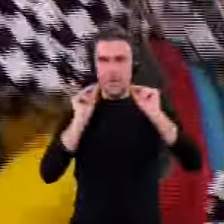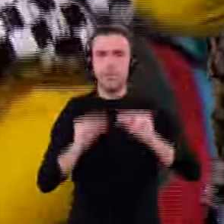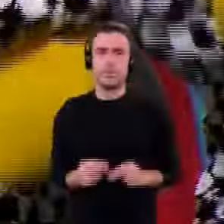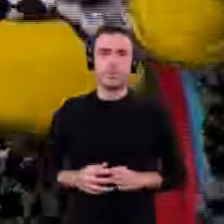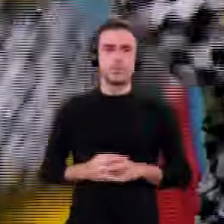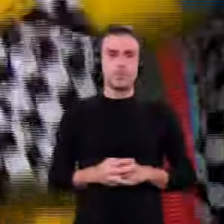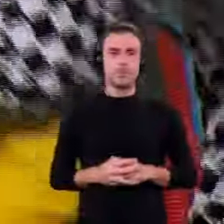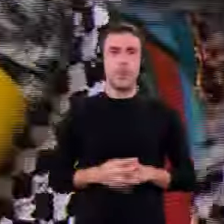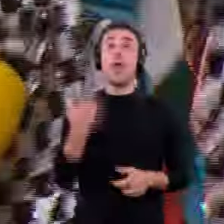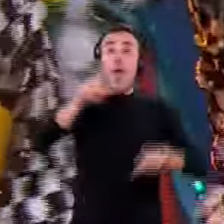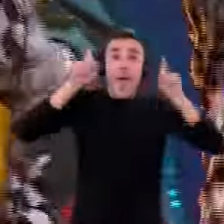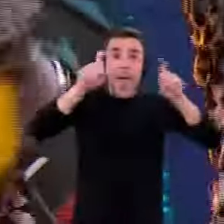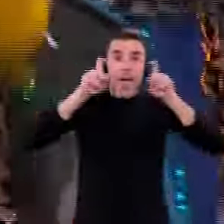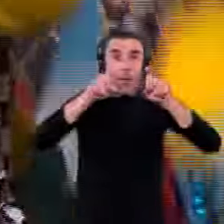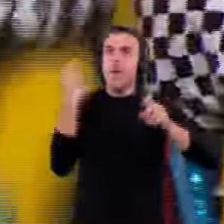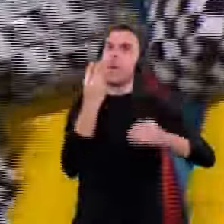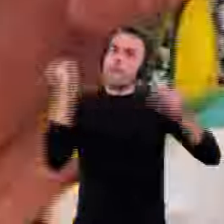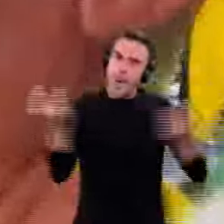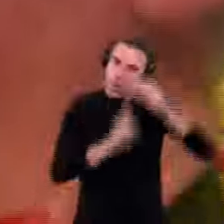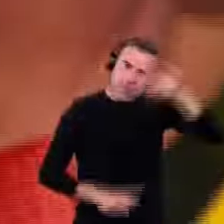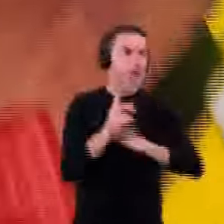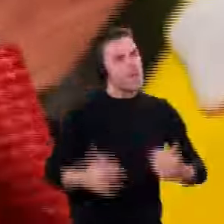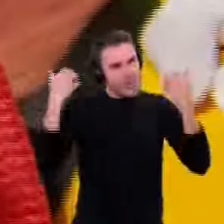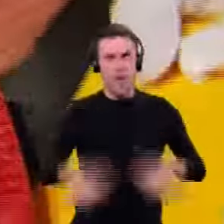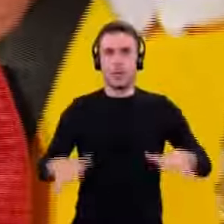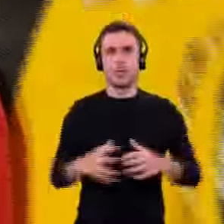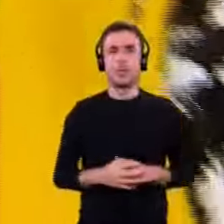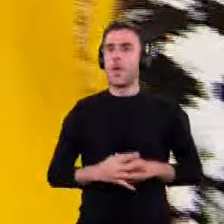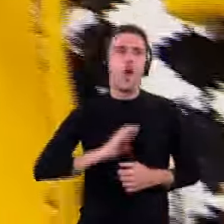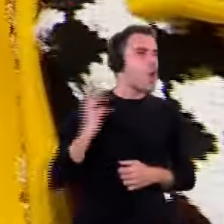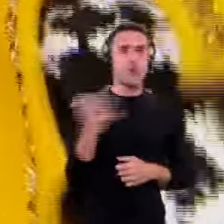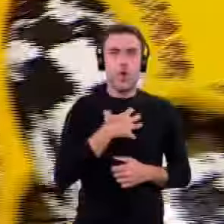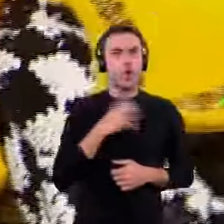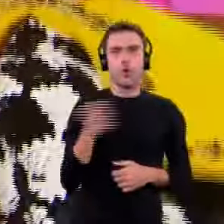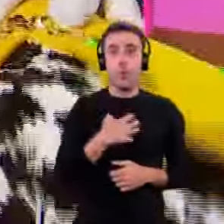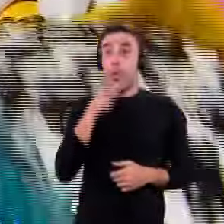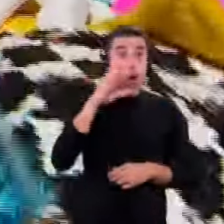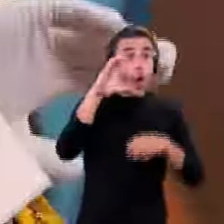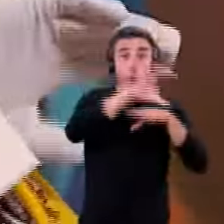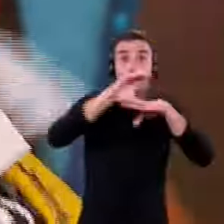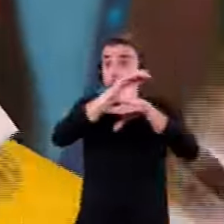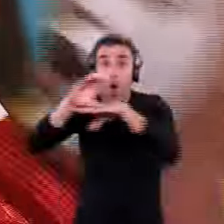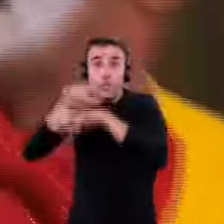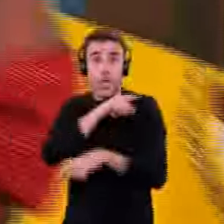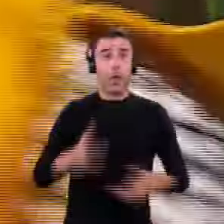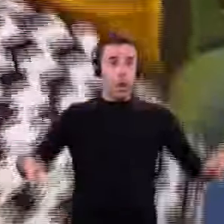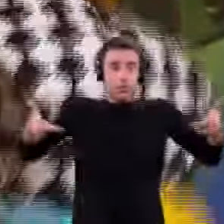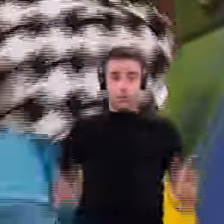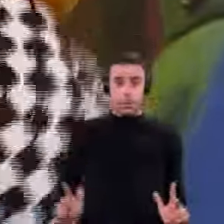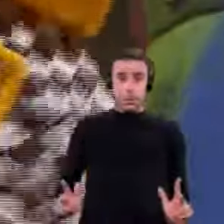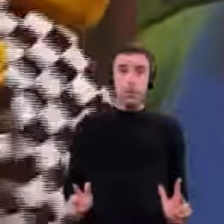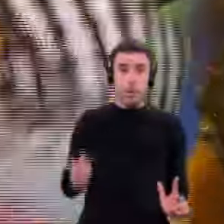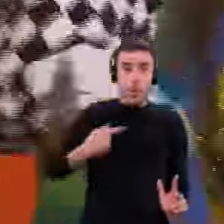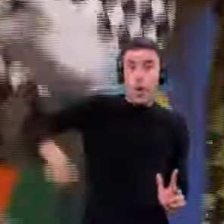excusas, hagan que la educación por fin mejore. No puede ser que estén los consejeros en sus sillones